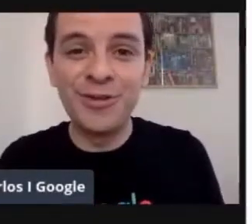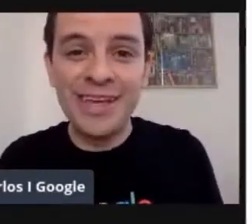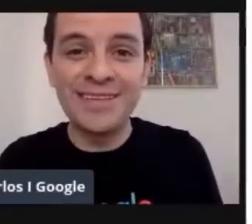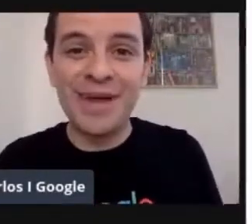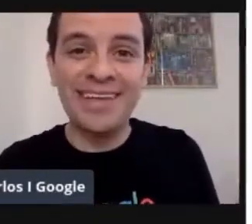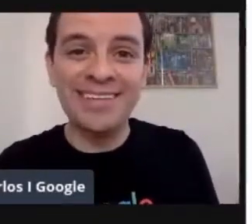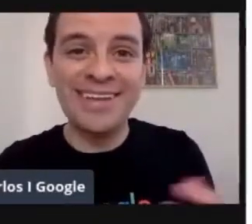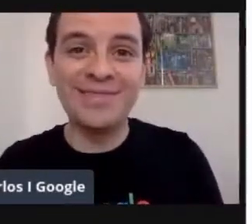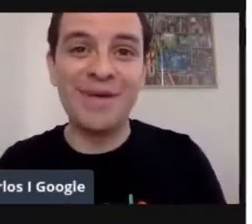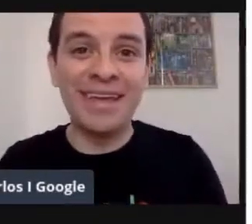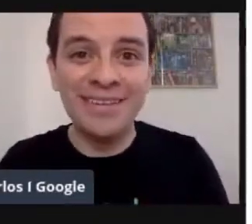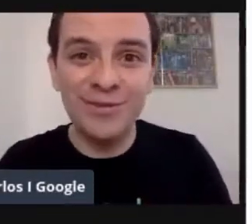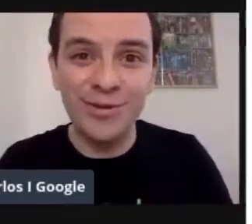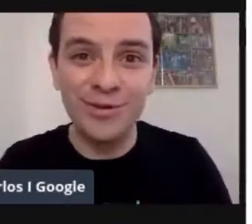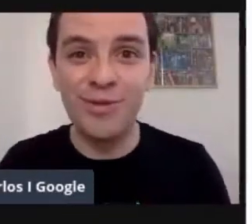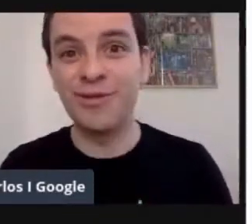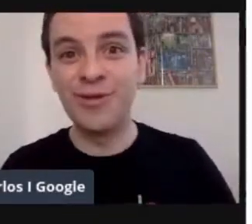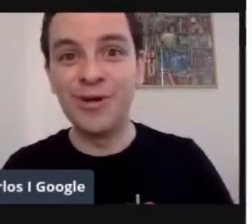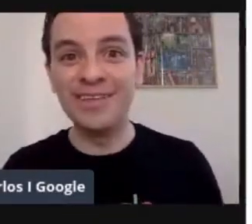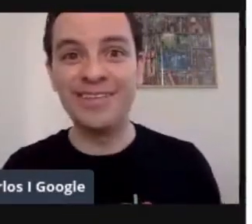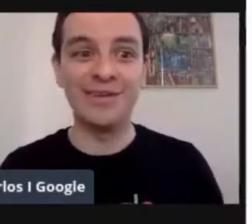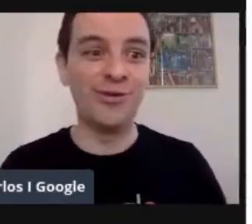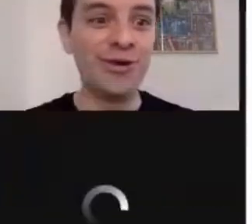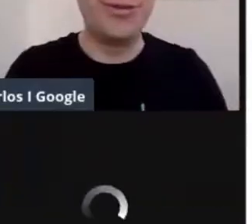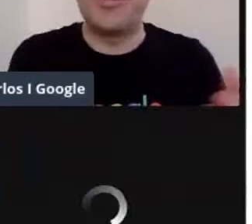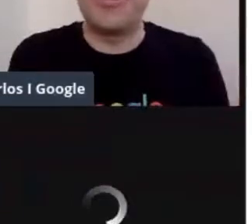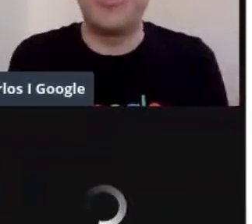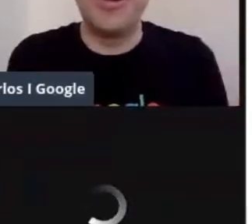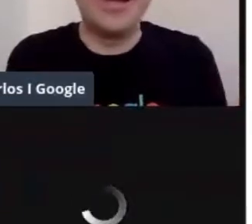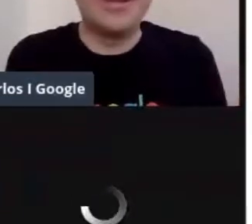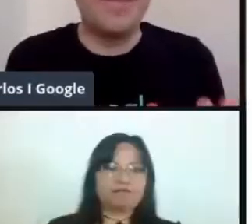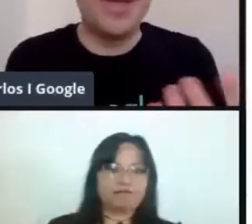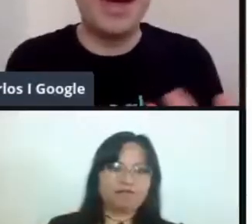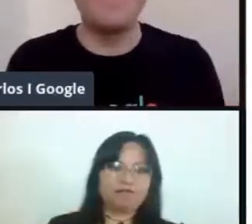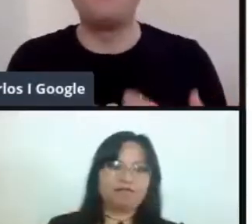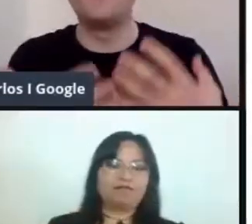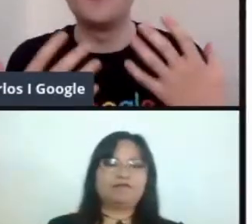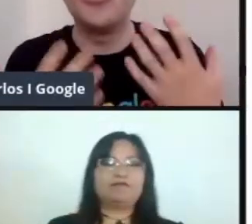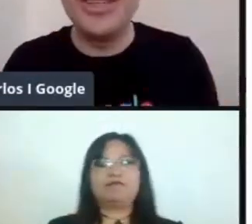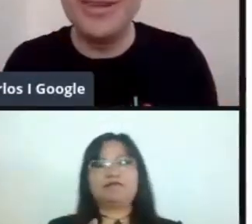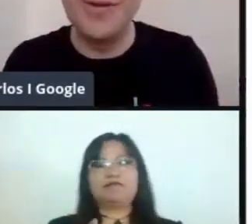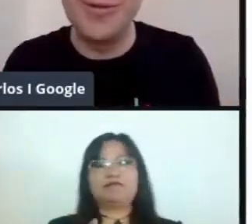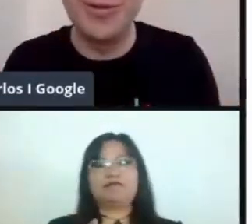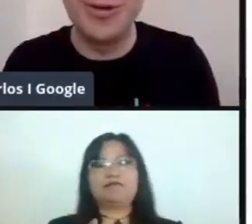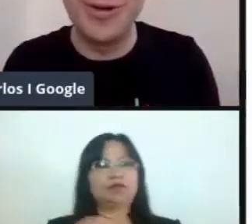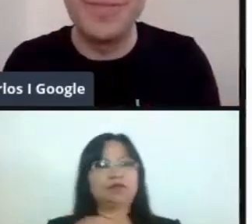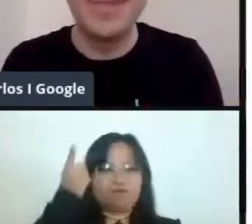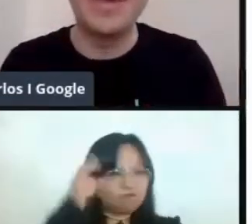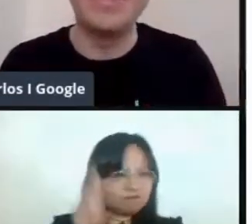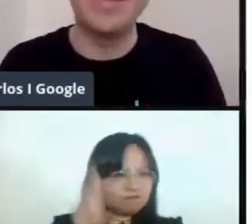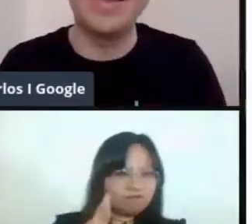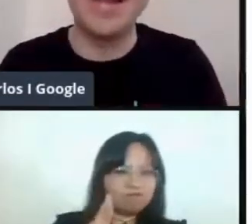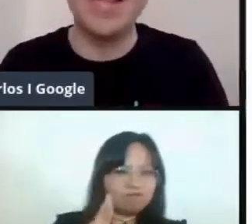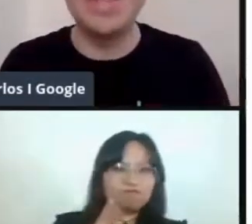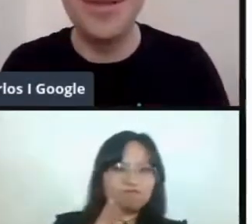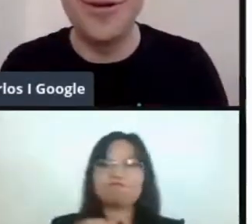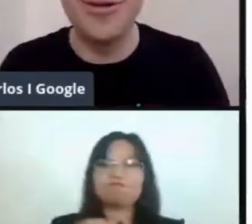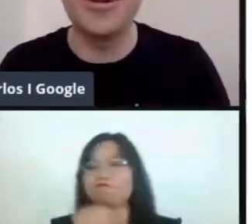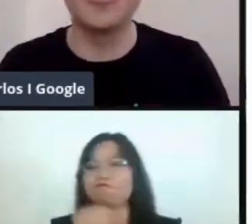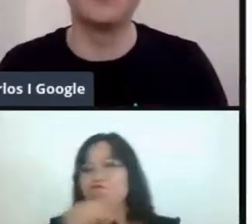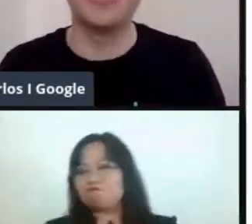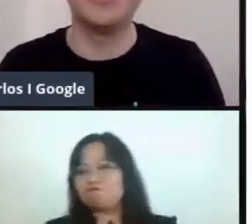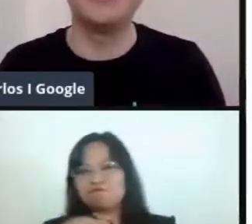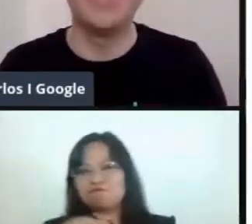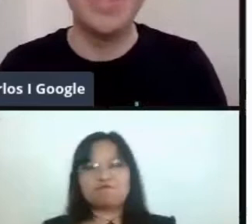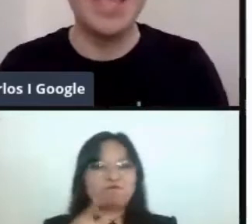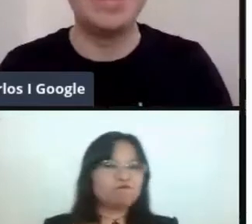Muy buenos días, maestras, maestros, profesores, directores, supervisores. Me da muchísimo gusto estar el día de